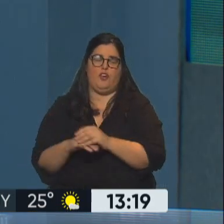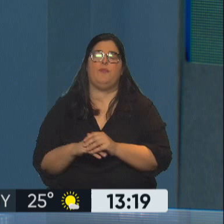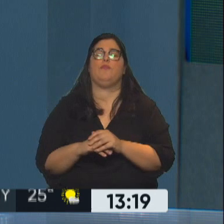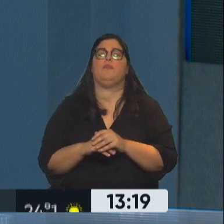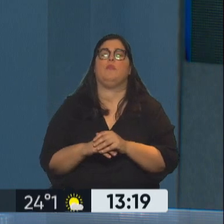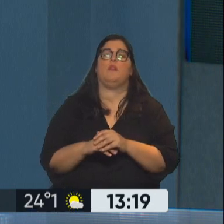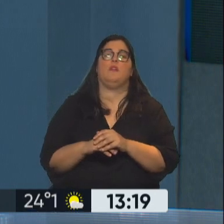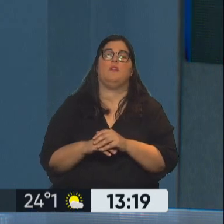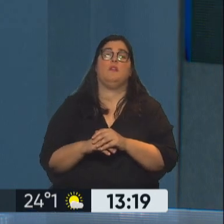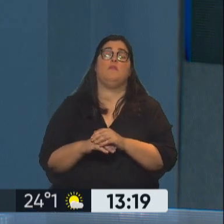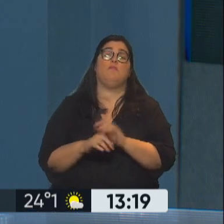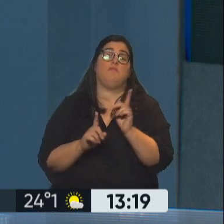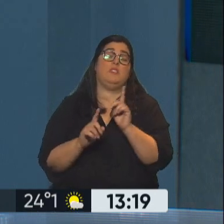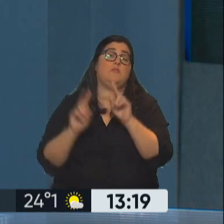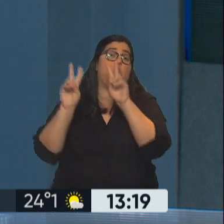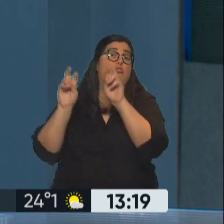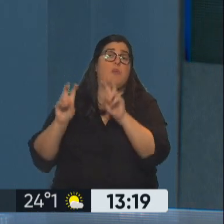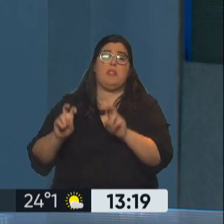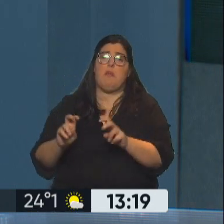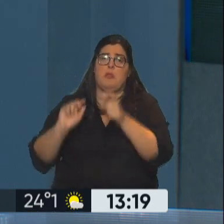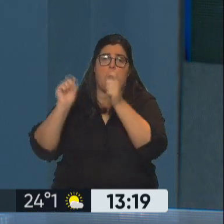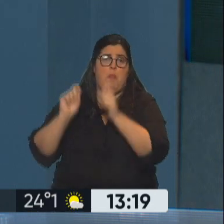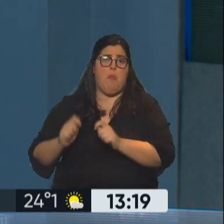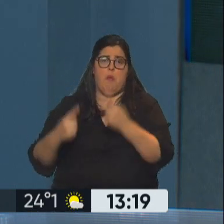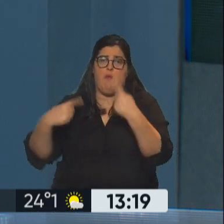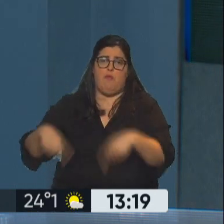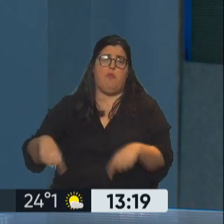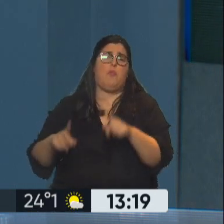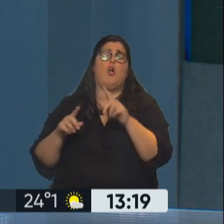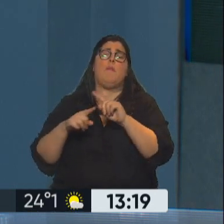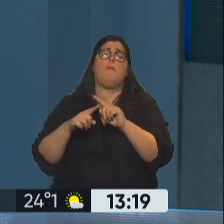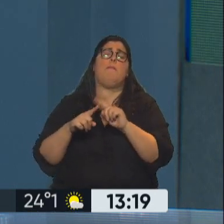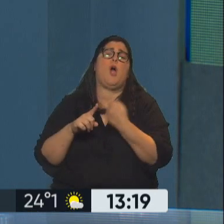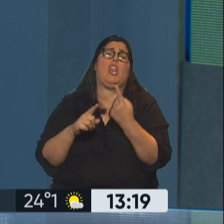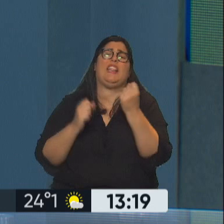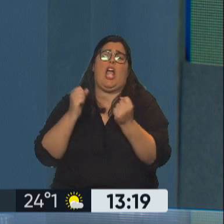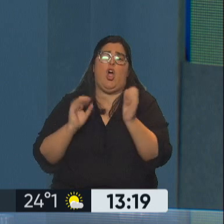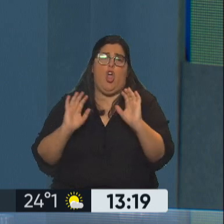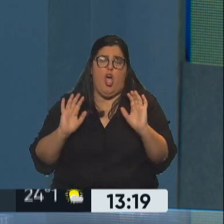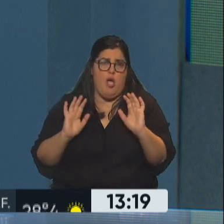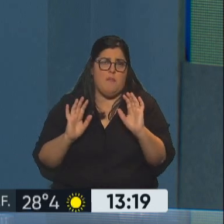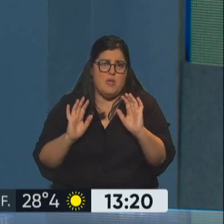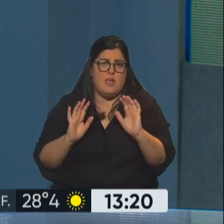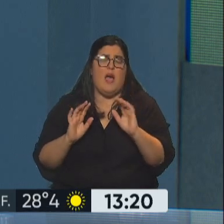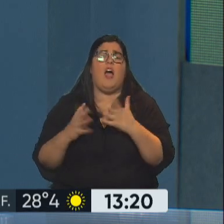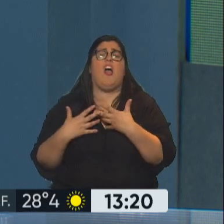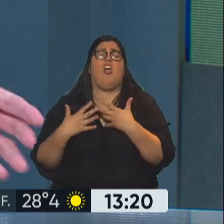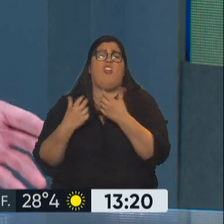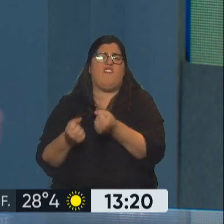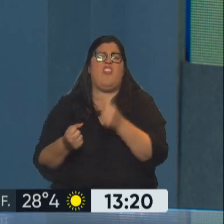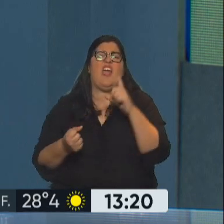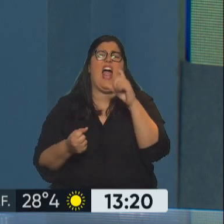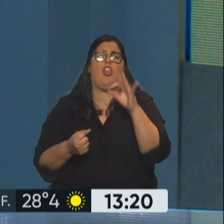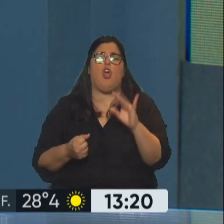Y tuvo una agenda totalmente pragmática en el campo de la política económica, Lula, siguiendo la de Fernando Henrique Cardoso y